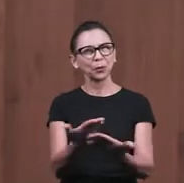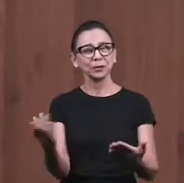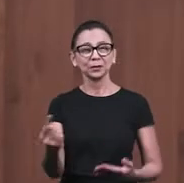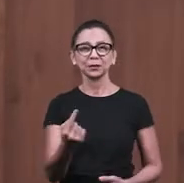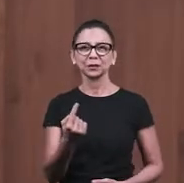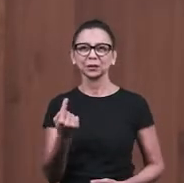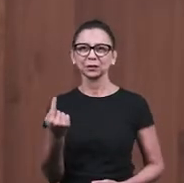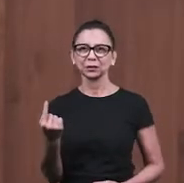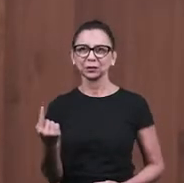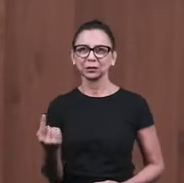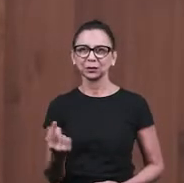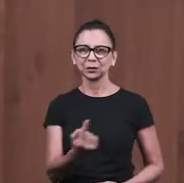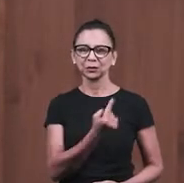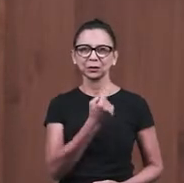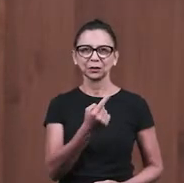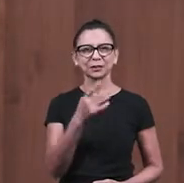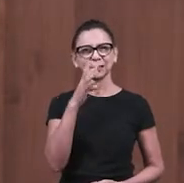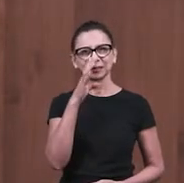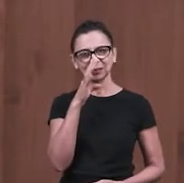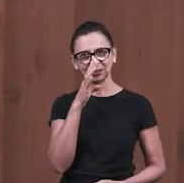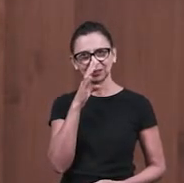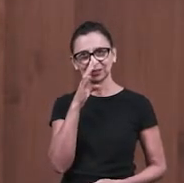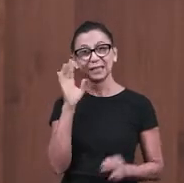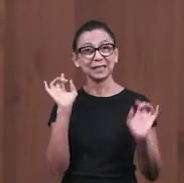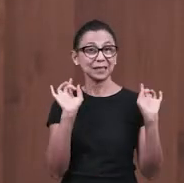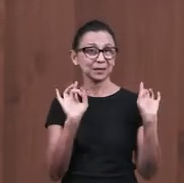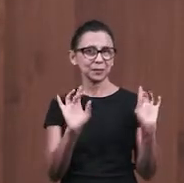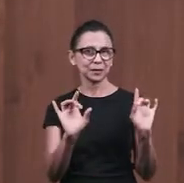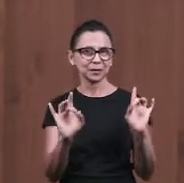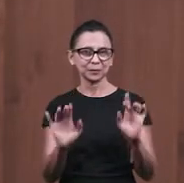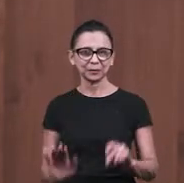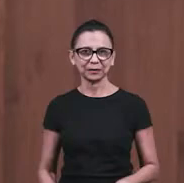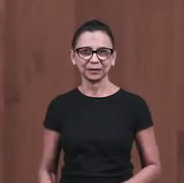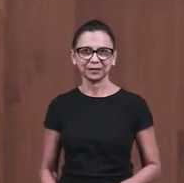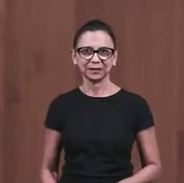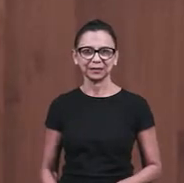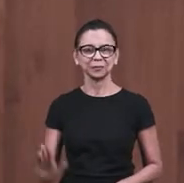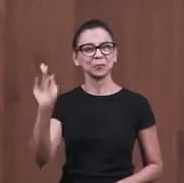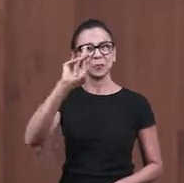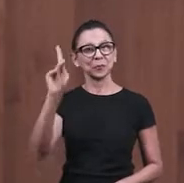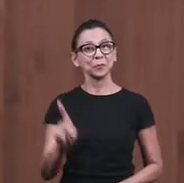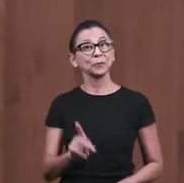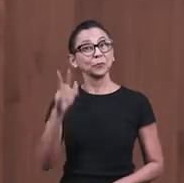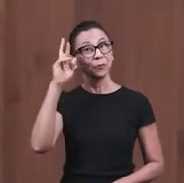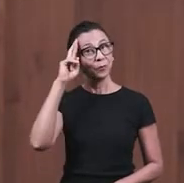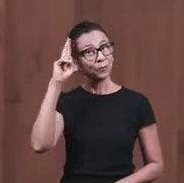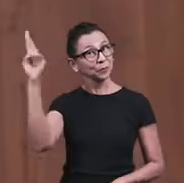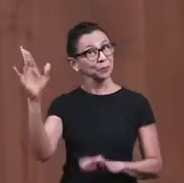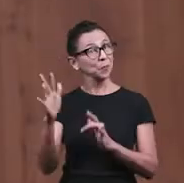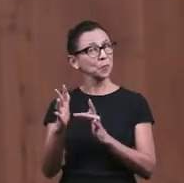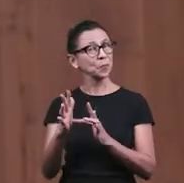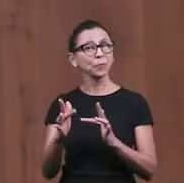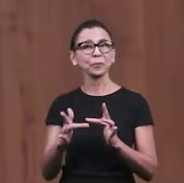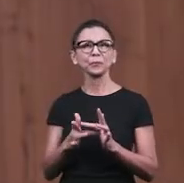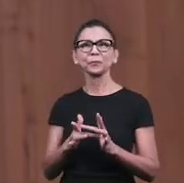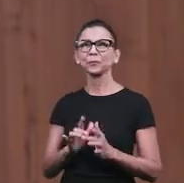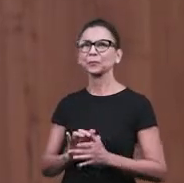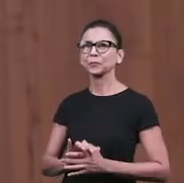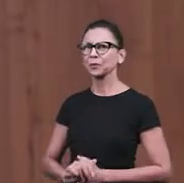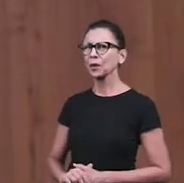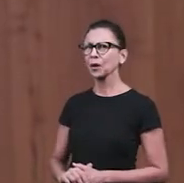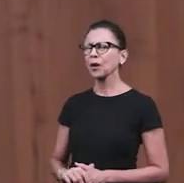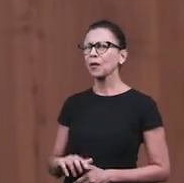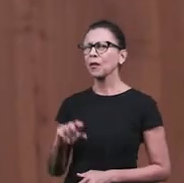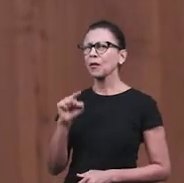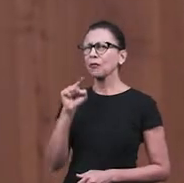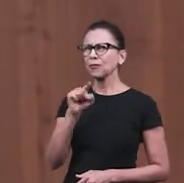saludo a todos los que nos están asistiendo, especialmente a los niños, con la paz del Señor Jesús. ¿Qué será lo que